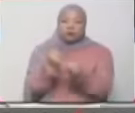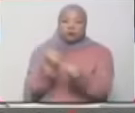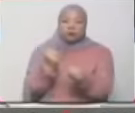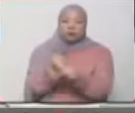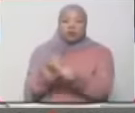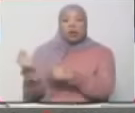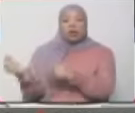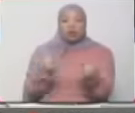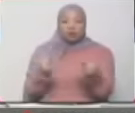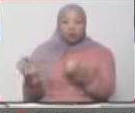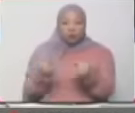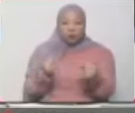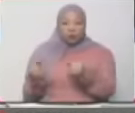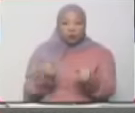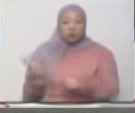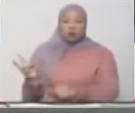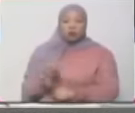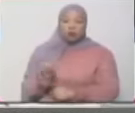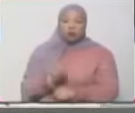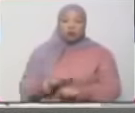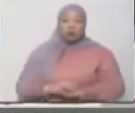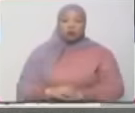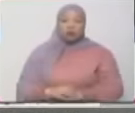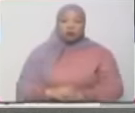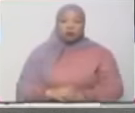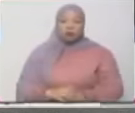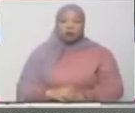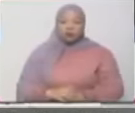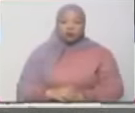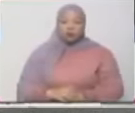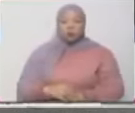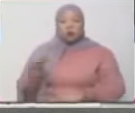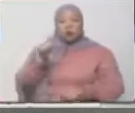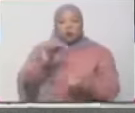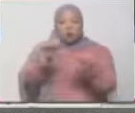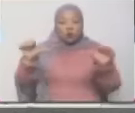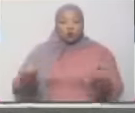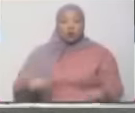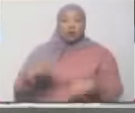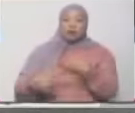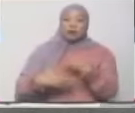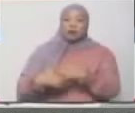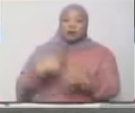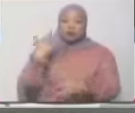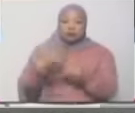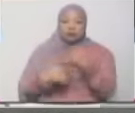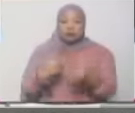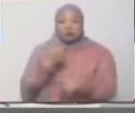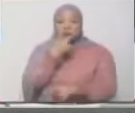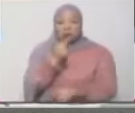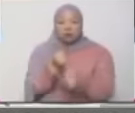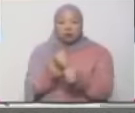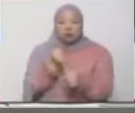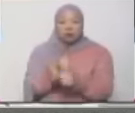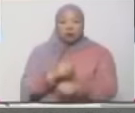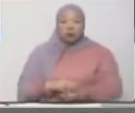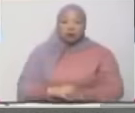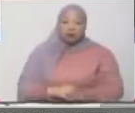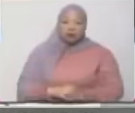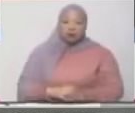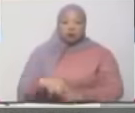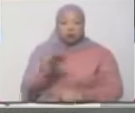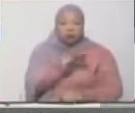debate en el territorio es los circuitos comunales, organizarlos bien, porque un